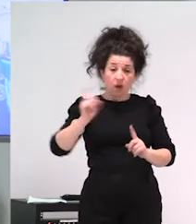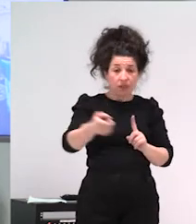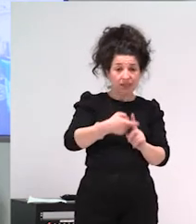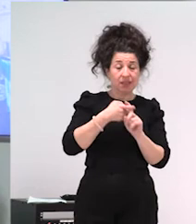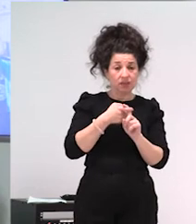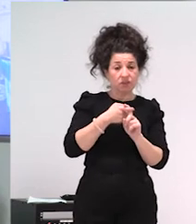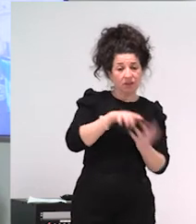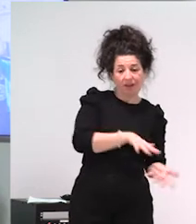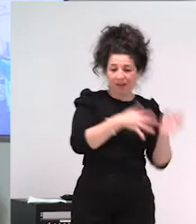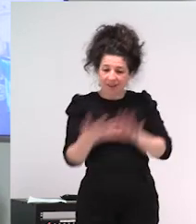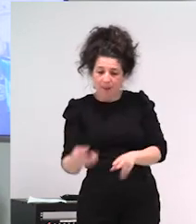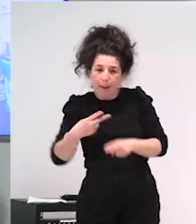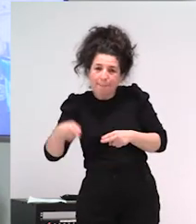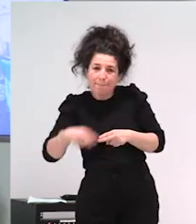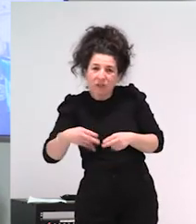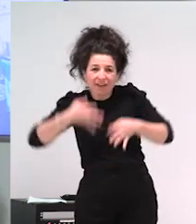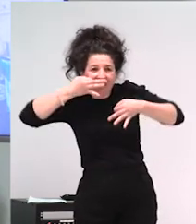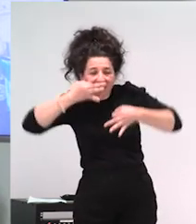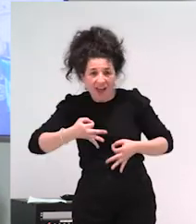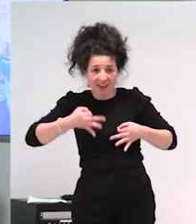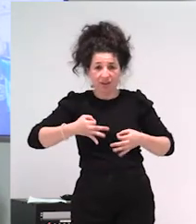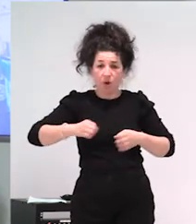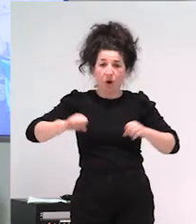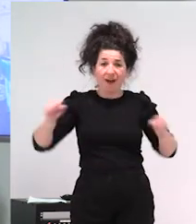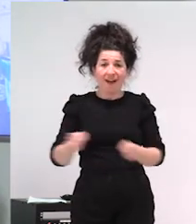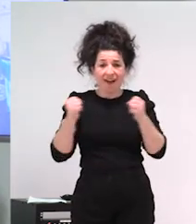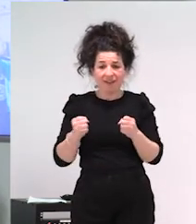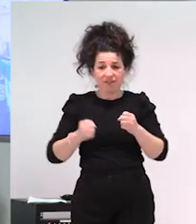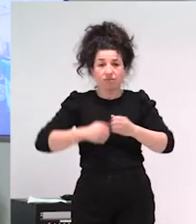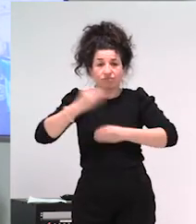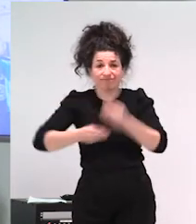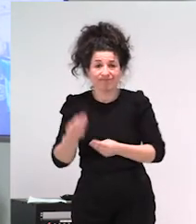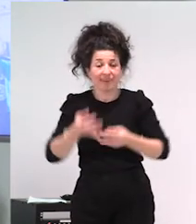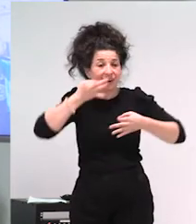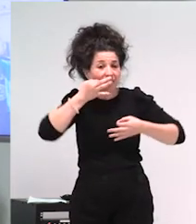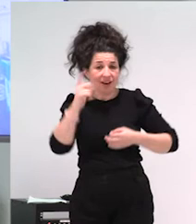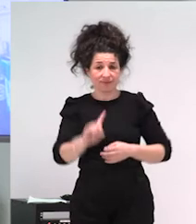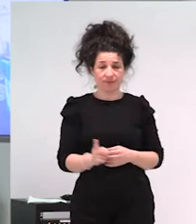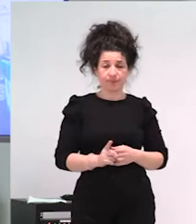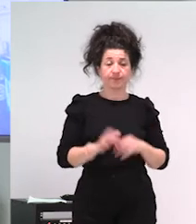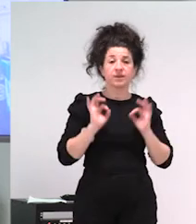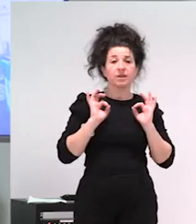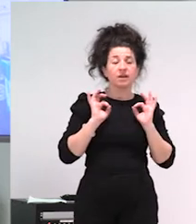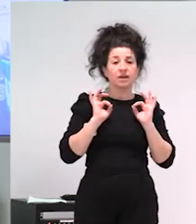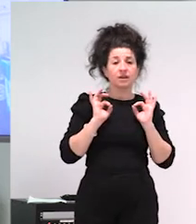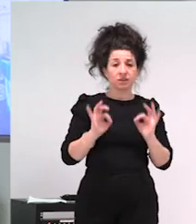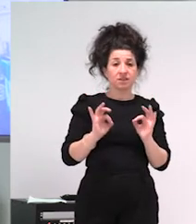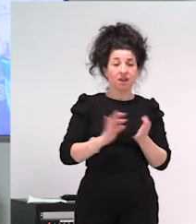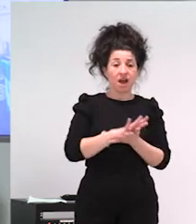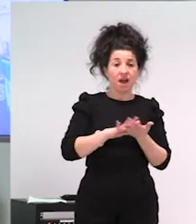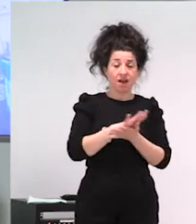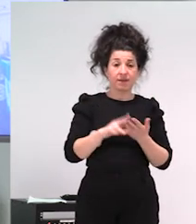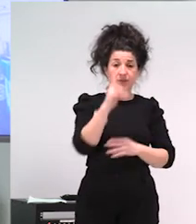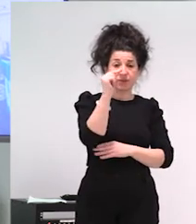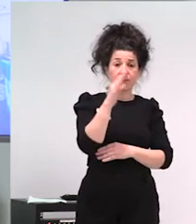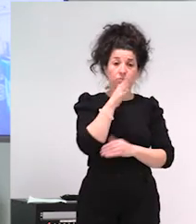se traducía a políticas, no se traducía a una acción real. En este sentido, hablamos de que Fridays for Future aparece